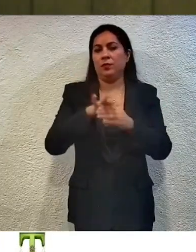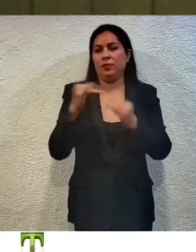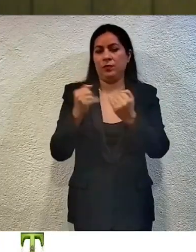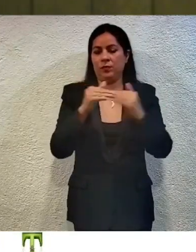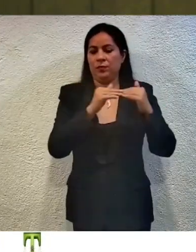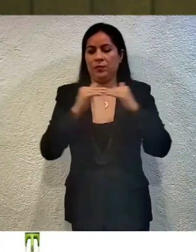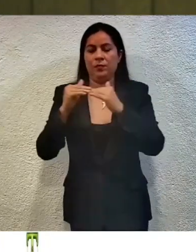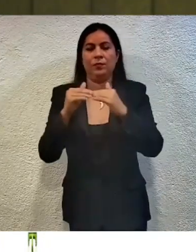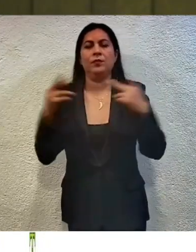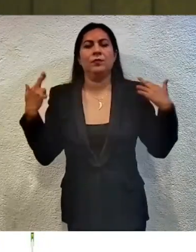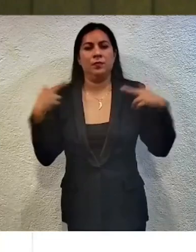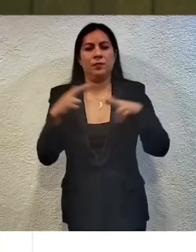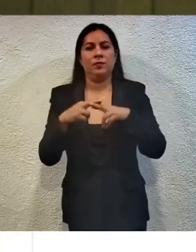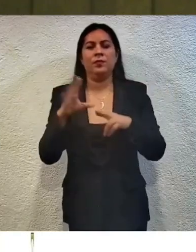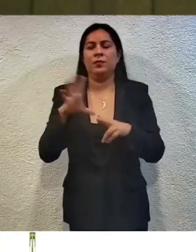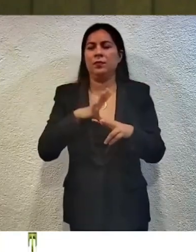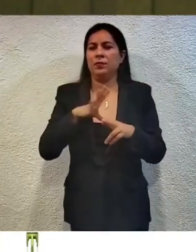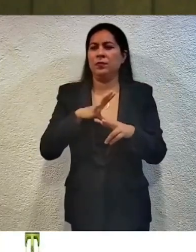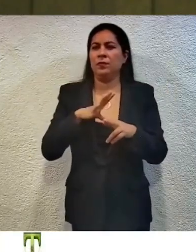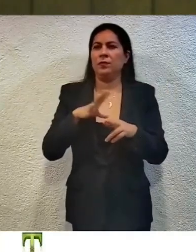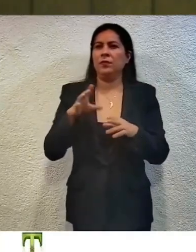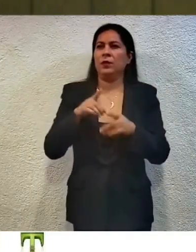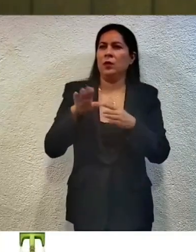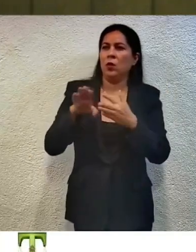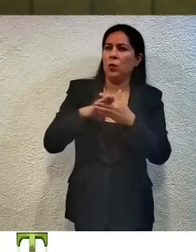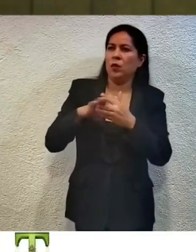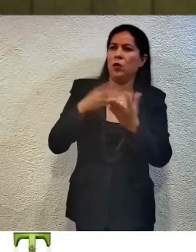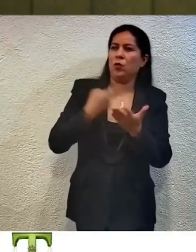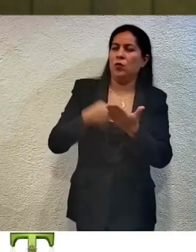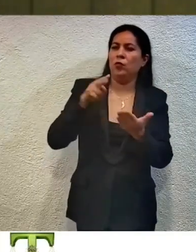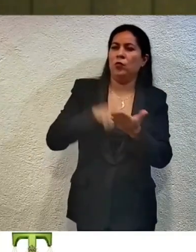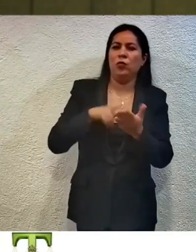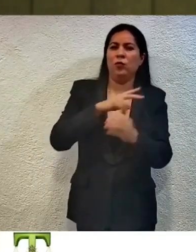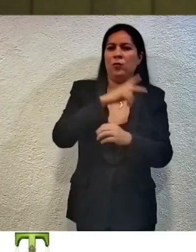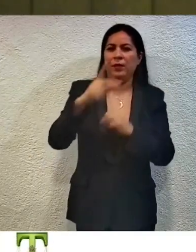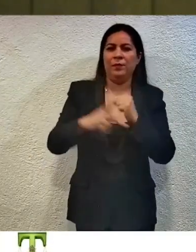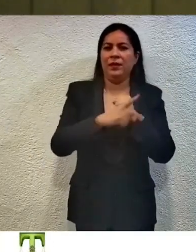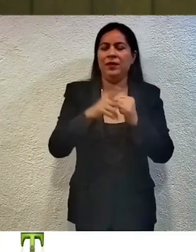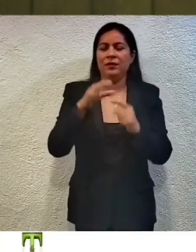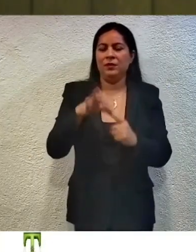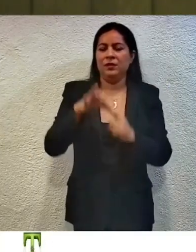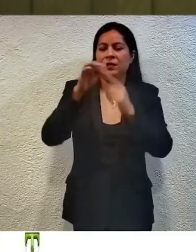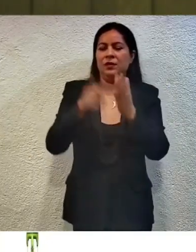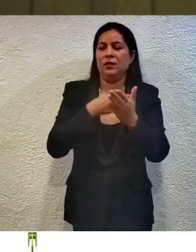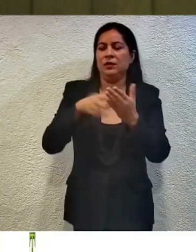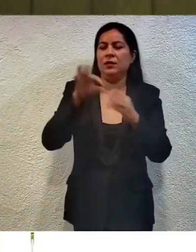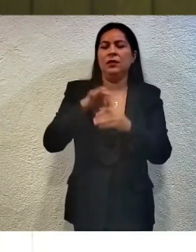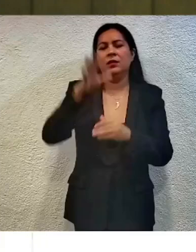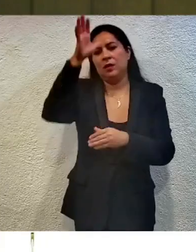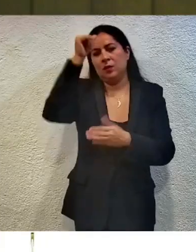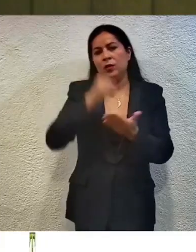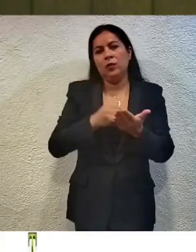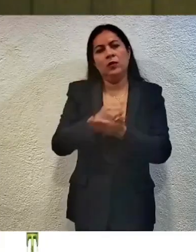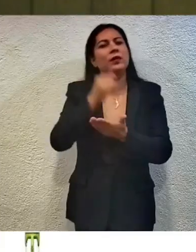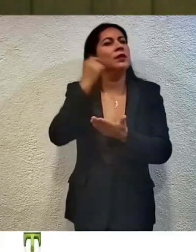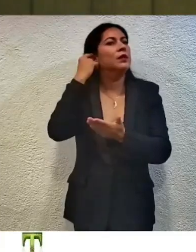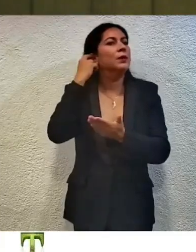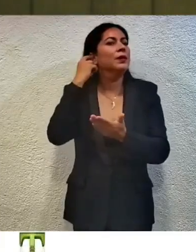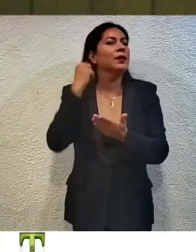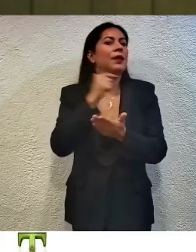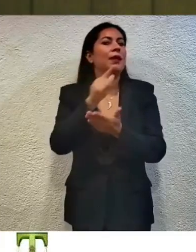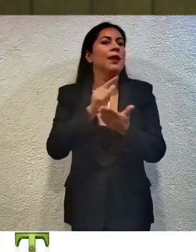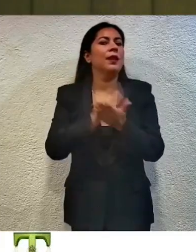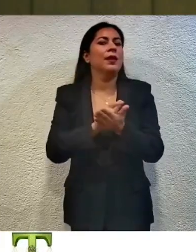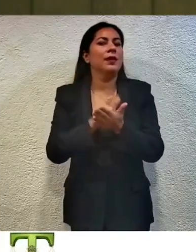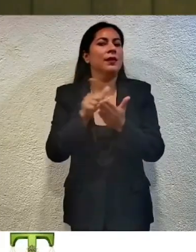proporcional, tendrá el carácter de migrante o binacional, que será electo conforme lo determine la ley electoral.